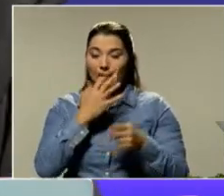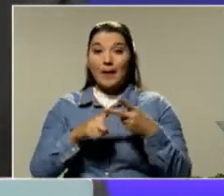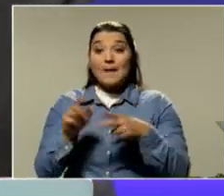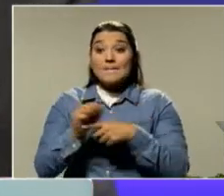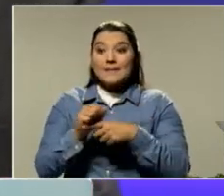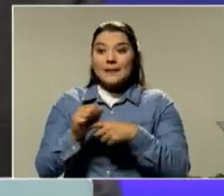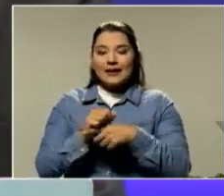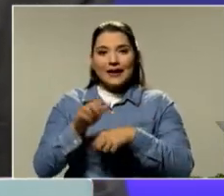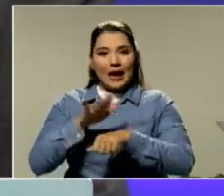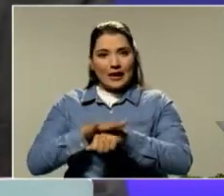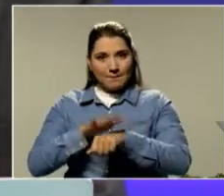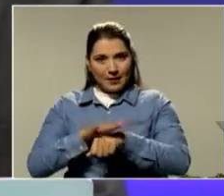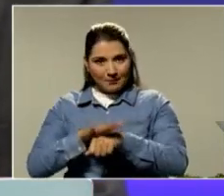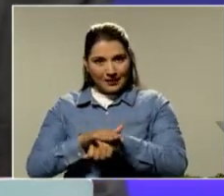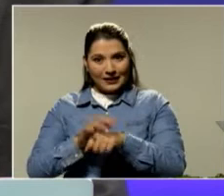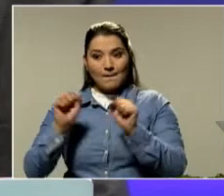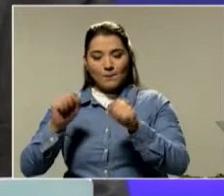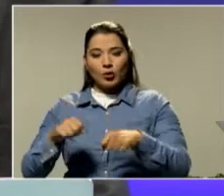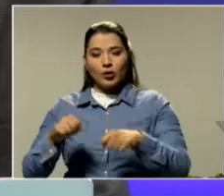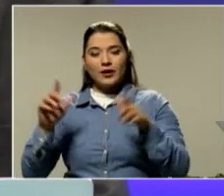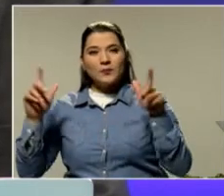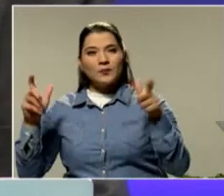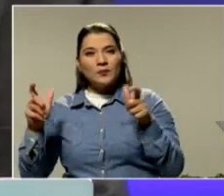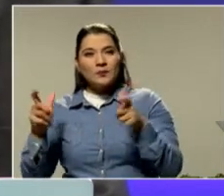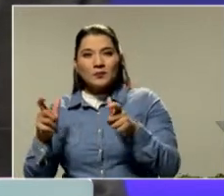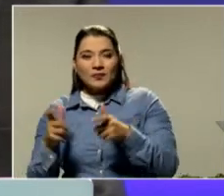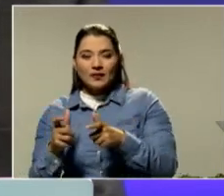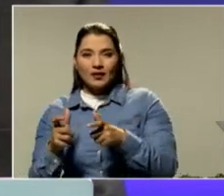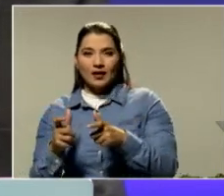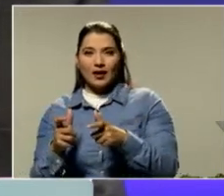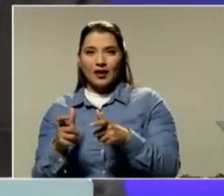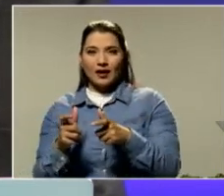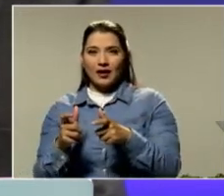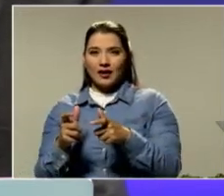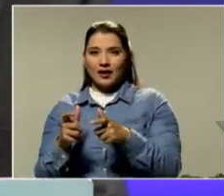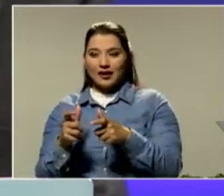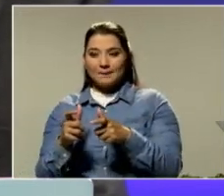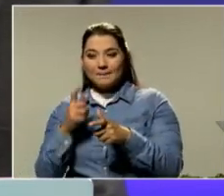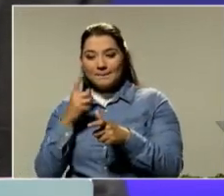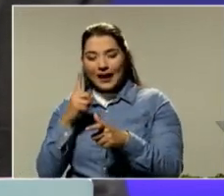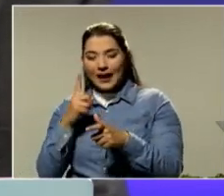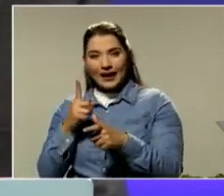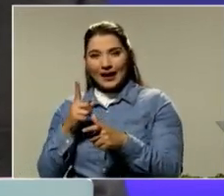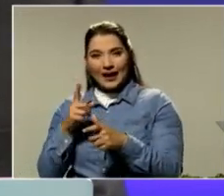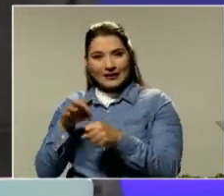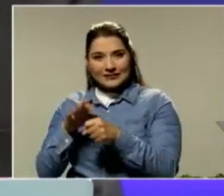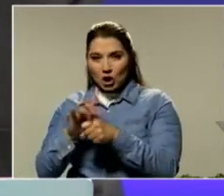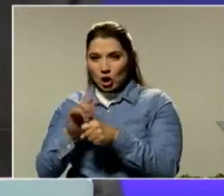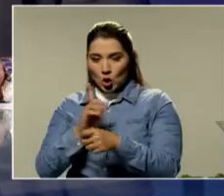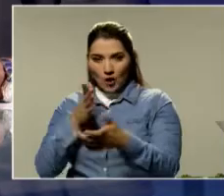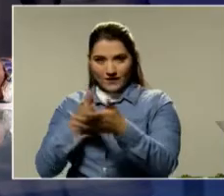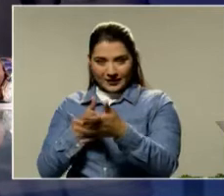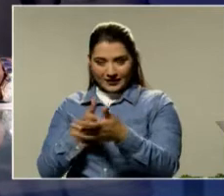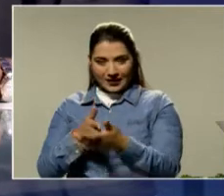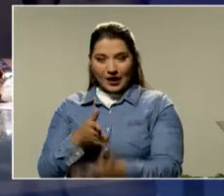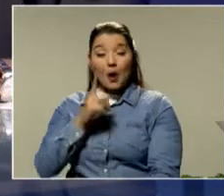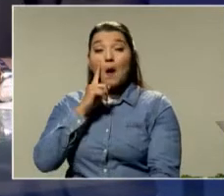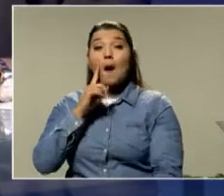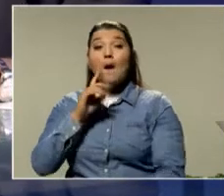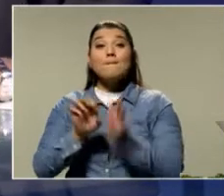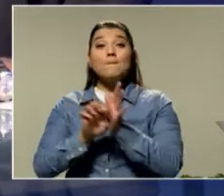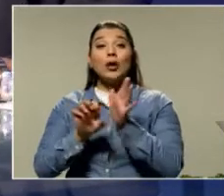reducir el impacto de las plagas. En algunos casos, por ejemplo, en el caso de las malas hierbas, hay